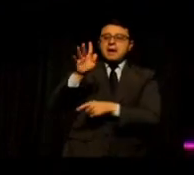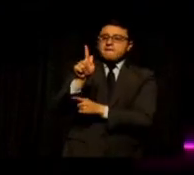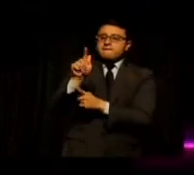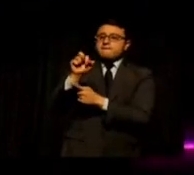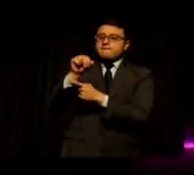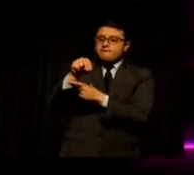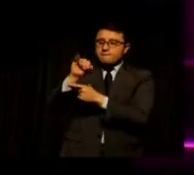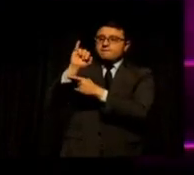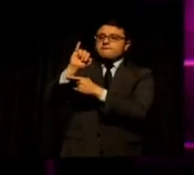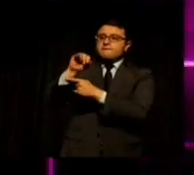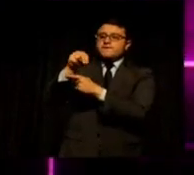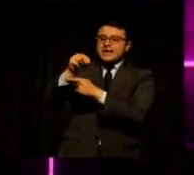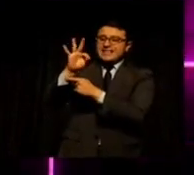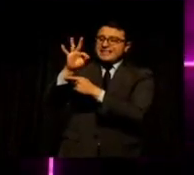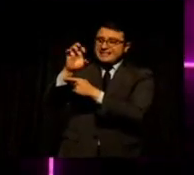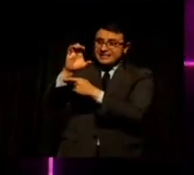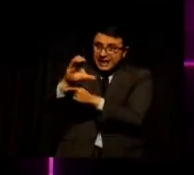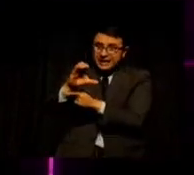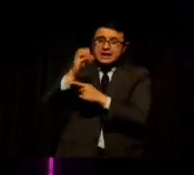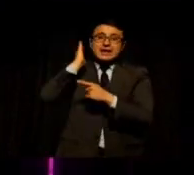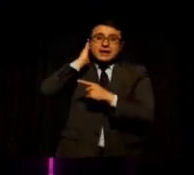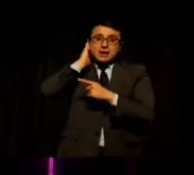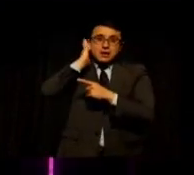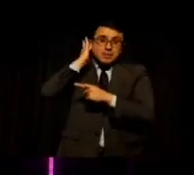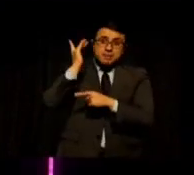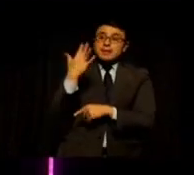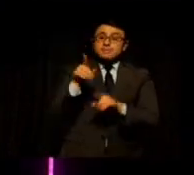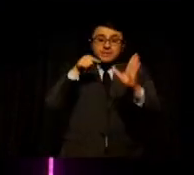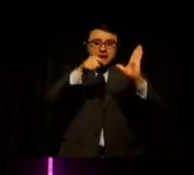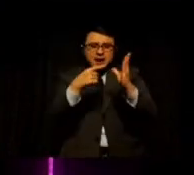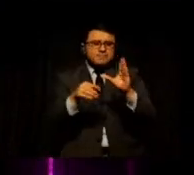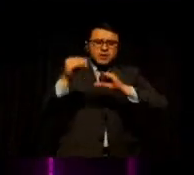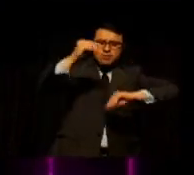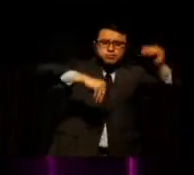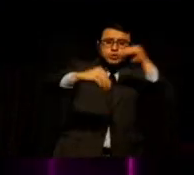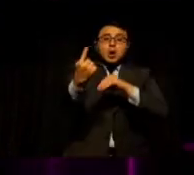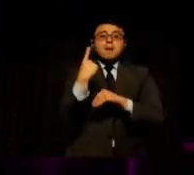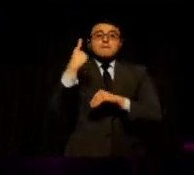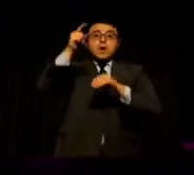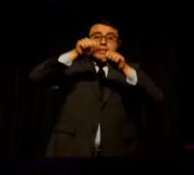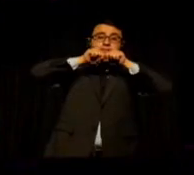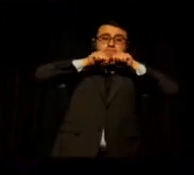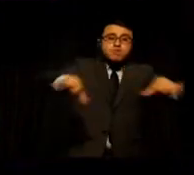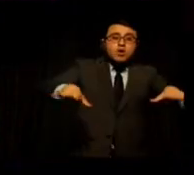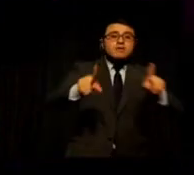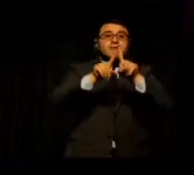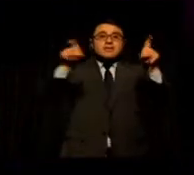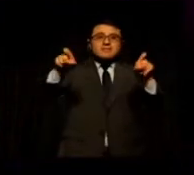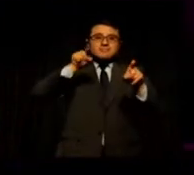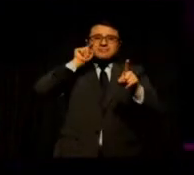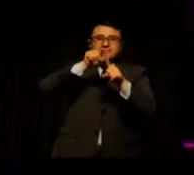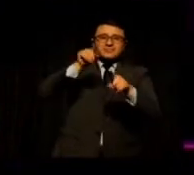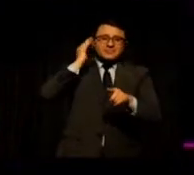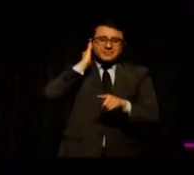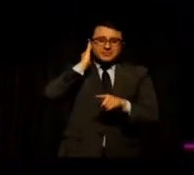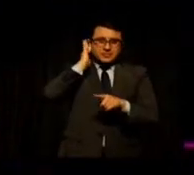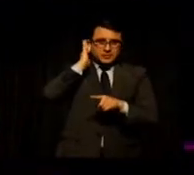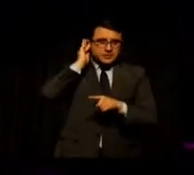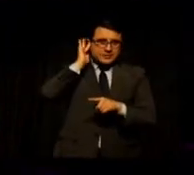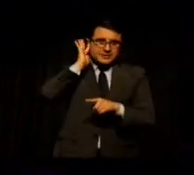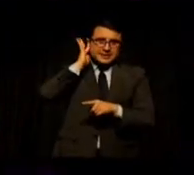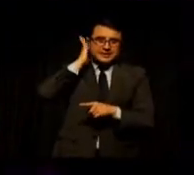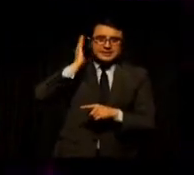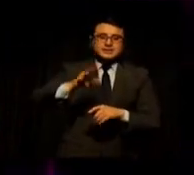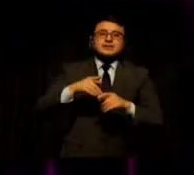pública de largo plazo de mediano plazo y de corto plazo para que colombia en ese espíritu de ser el silicon valley de américa